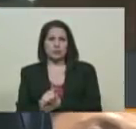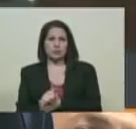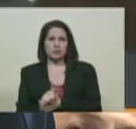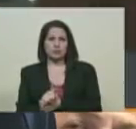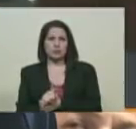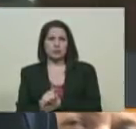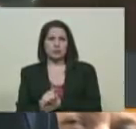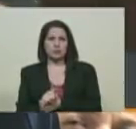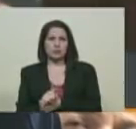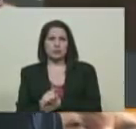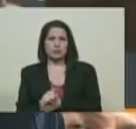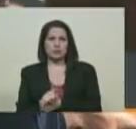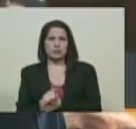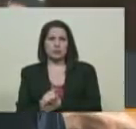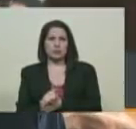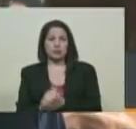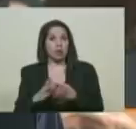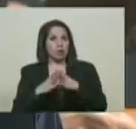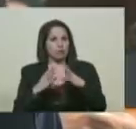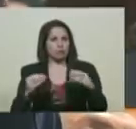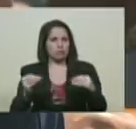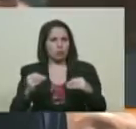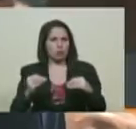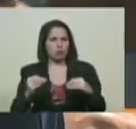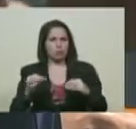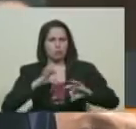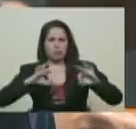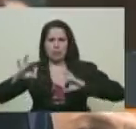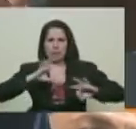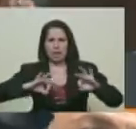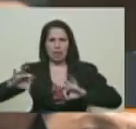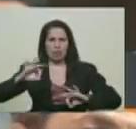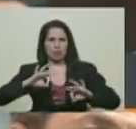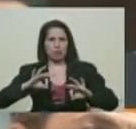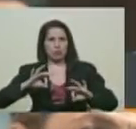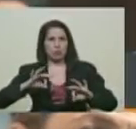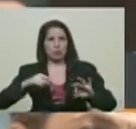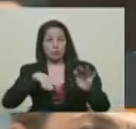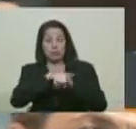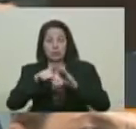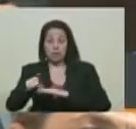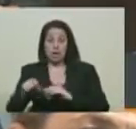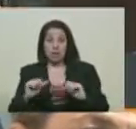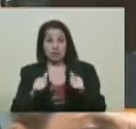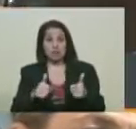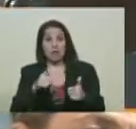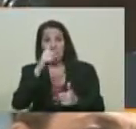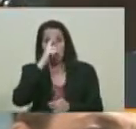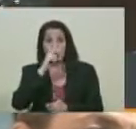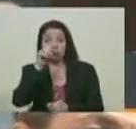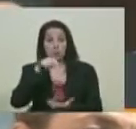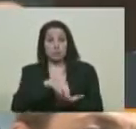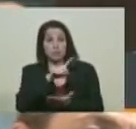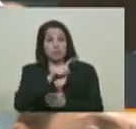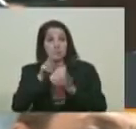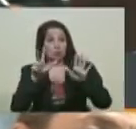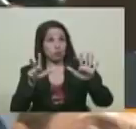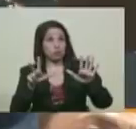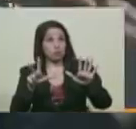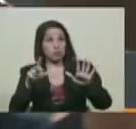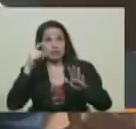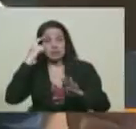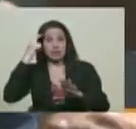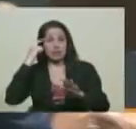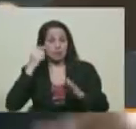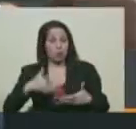preparados, presidente, mental, anímica, sí, para entrarle a este año 2018, porque todos sabemos que es un año